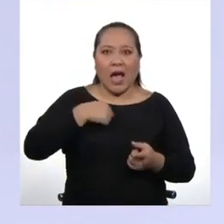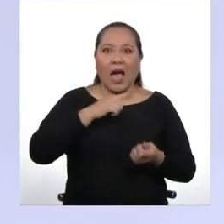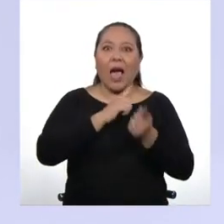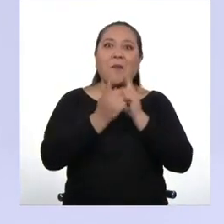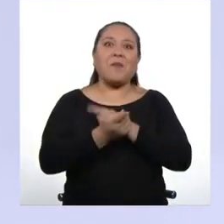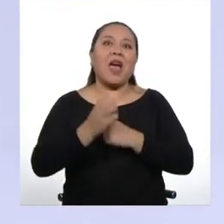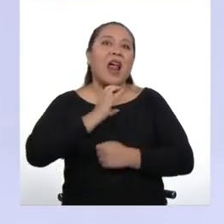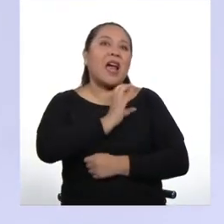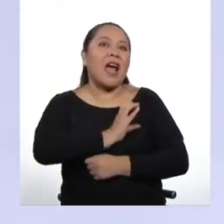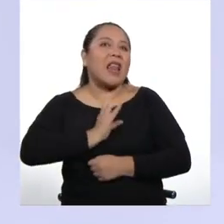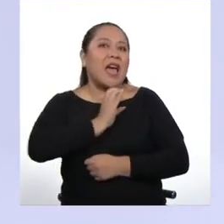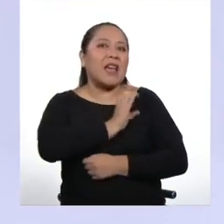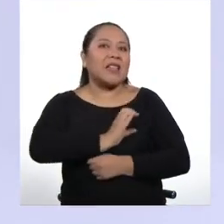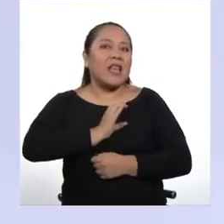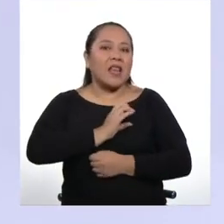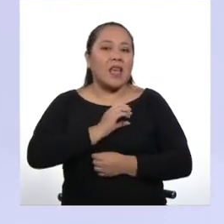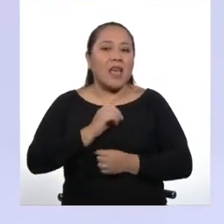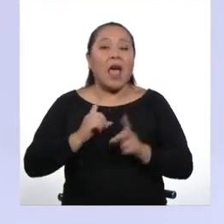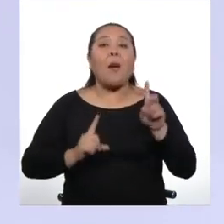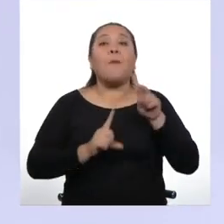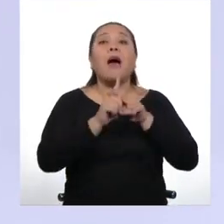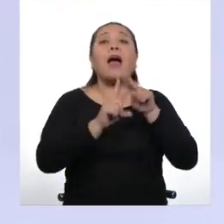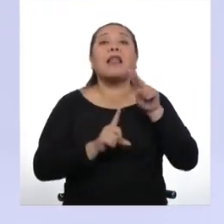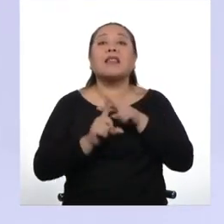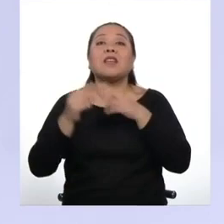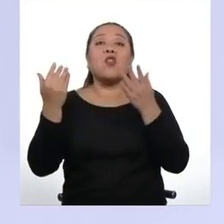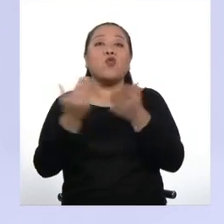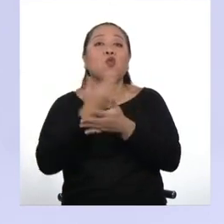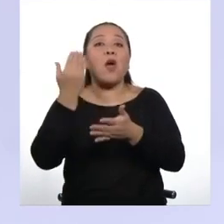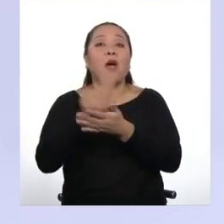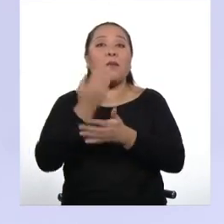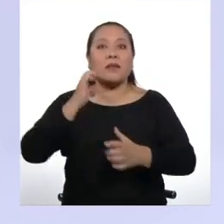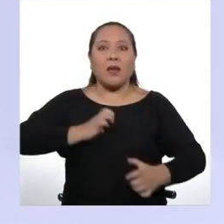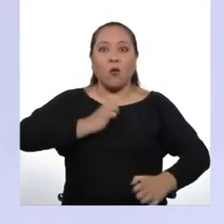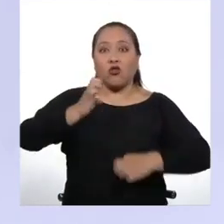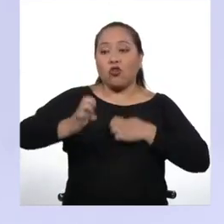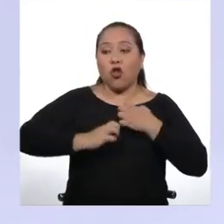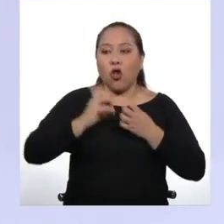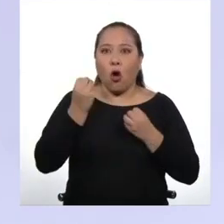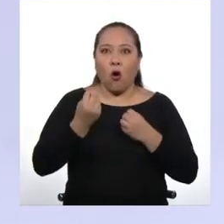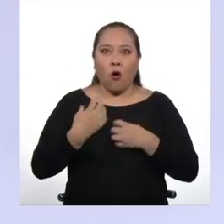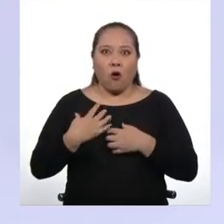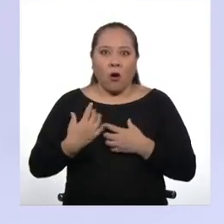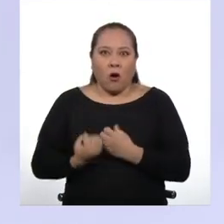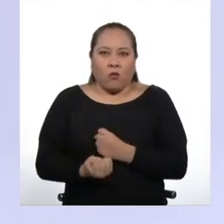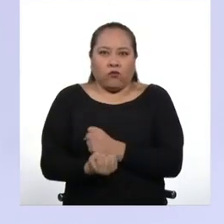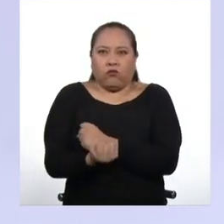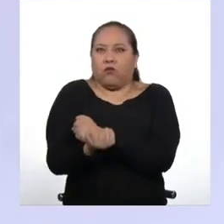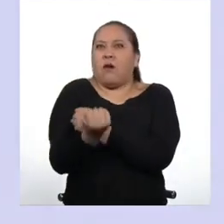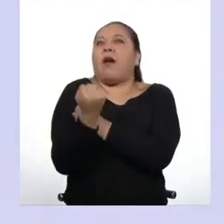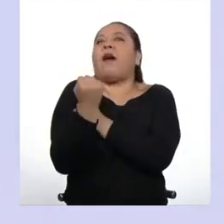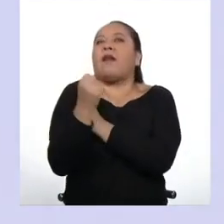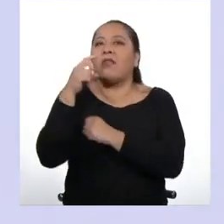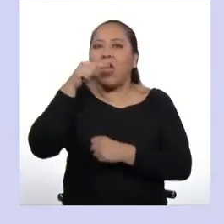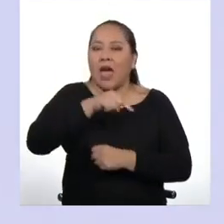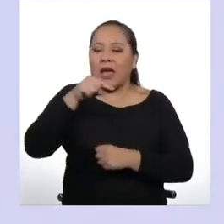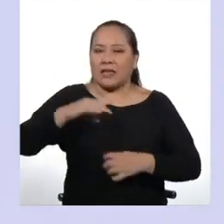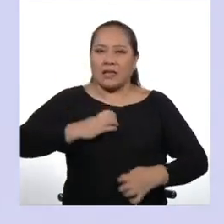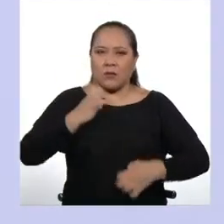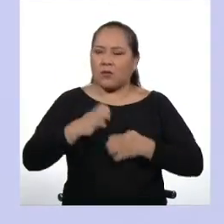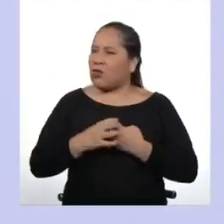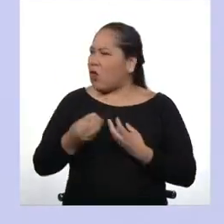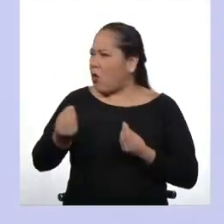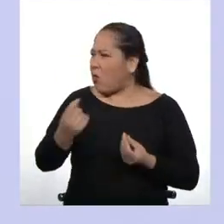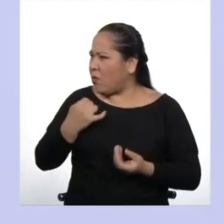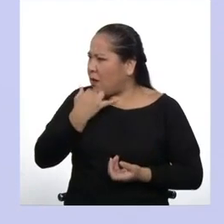en nosotros nuevas emociones o hacer mucho más intensas las emociones que ya tenemos. ¿Y cómo ocurre